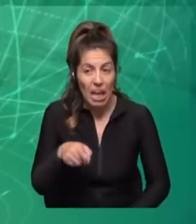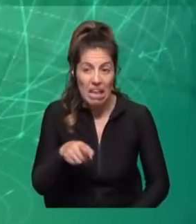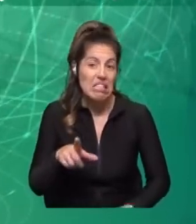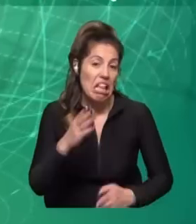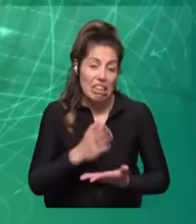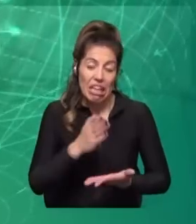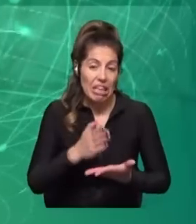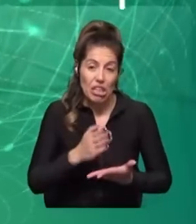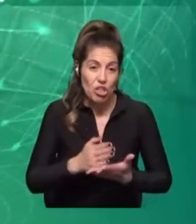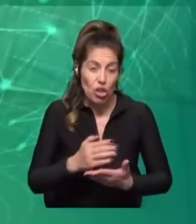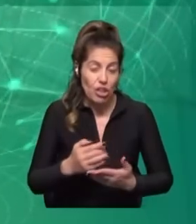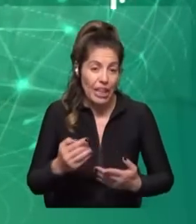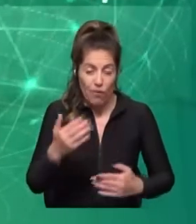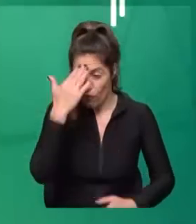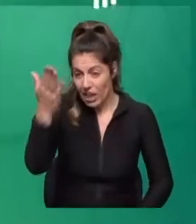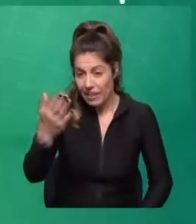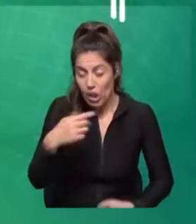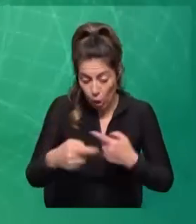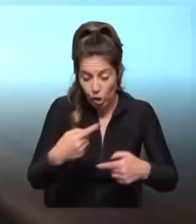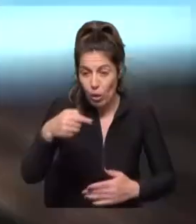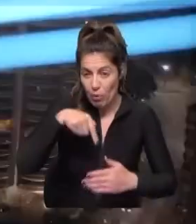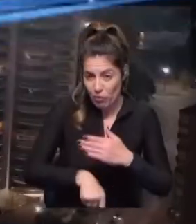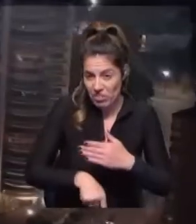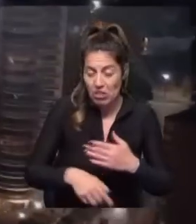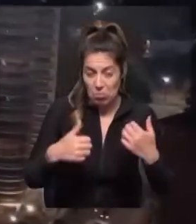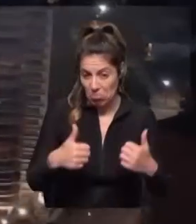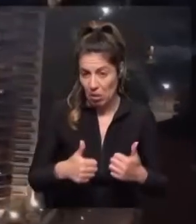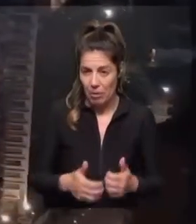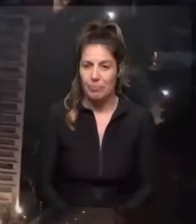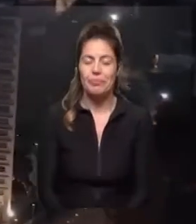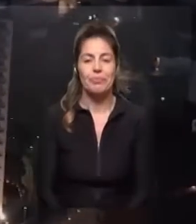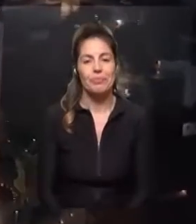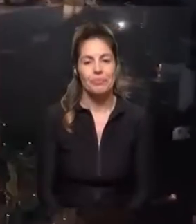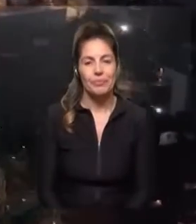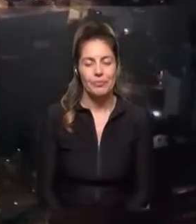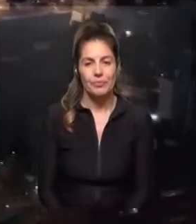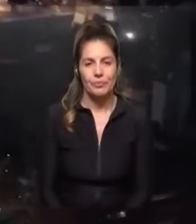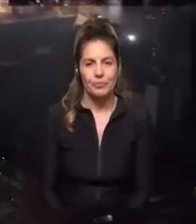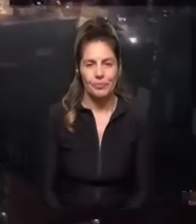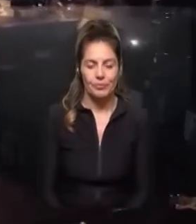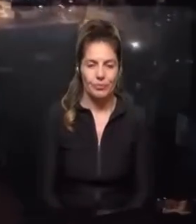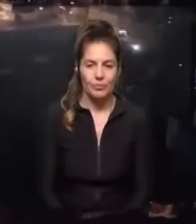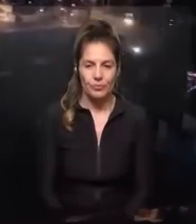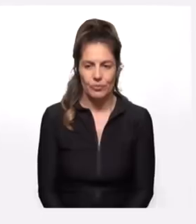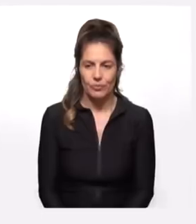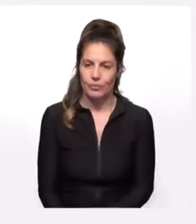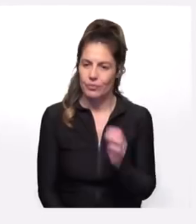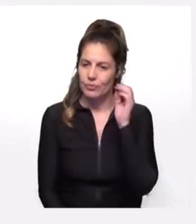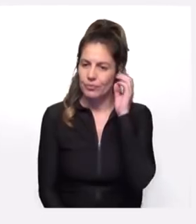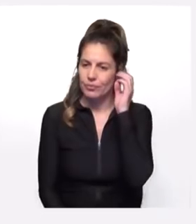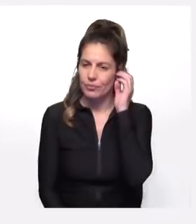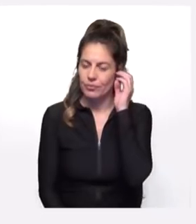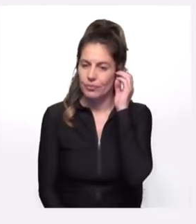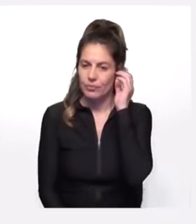quiere seguir profundizando nosotros nos parece bien presenta ante él conecta 5g con Uruguay para